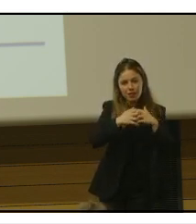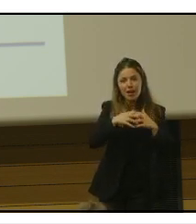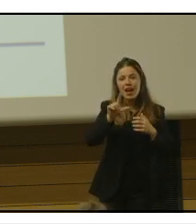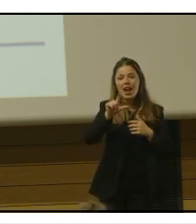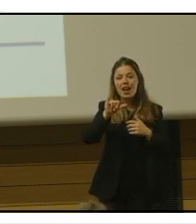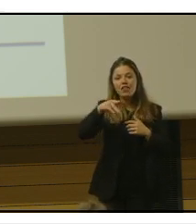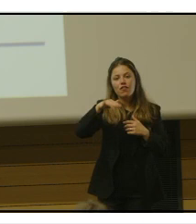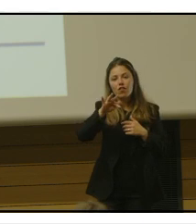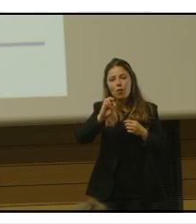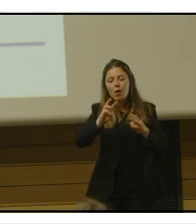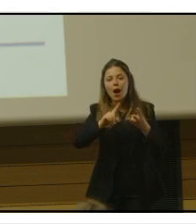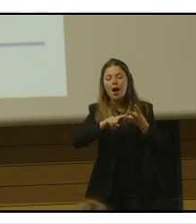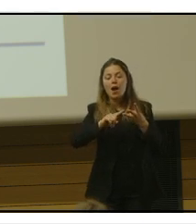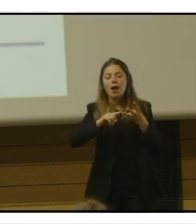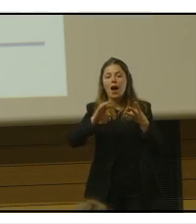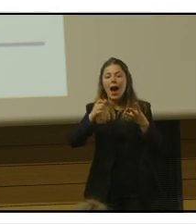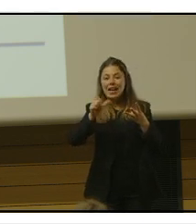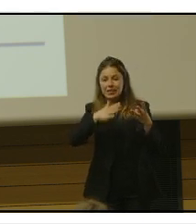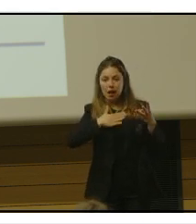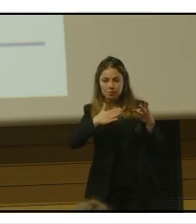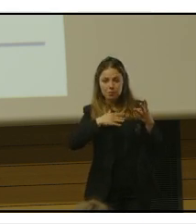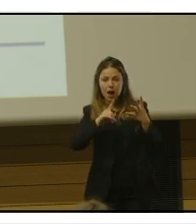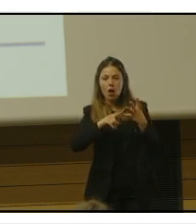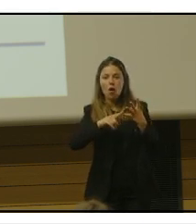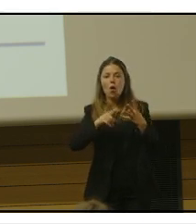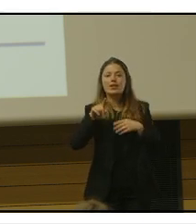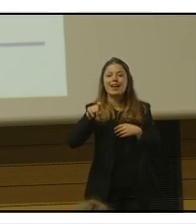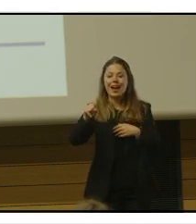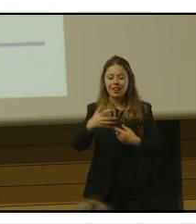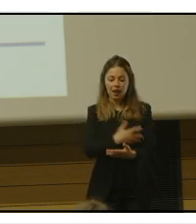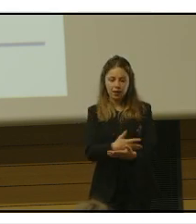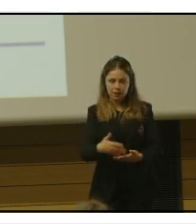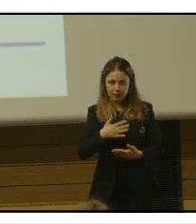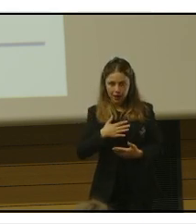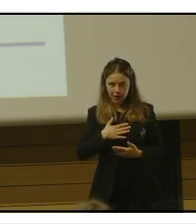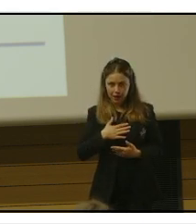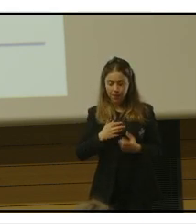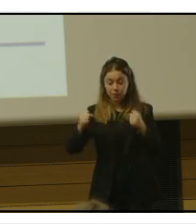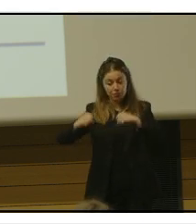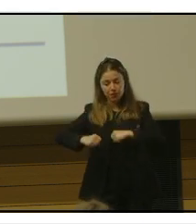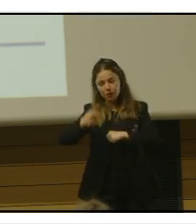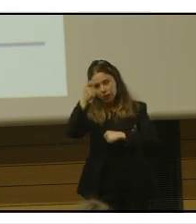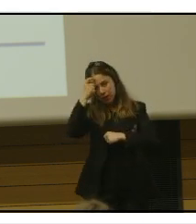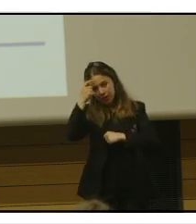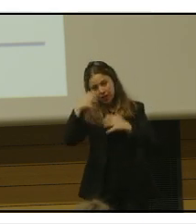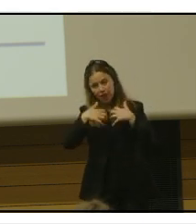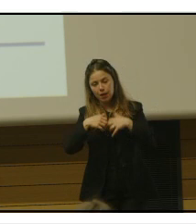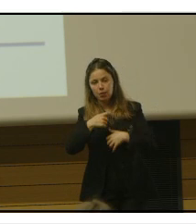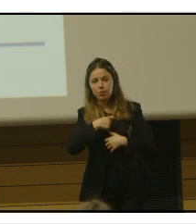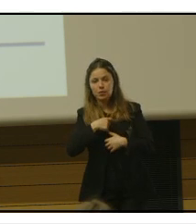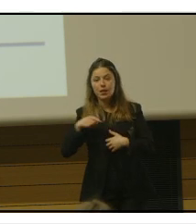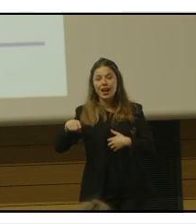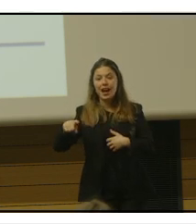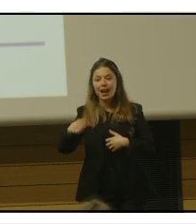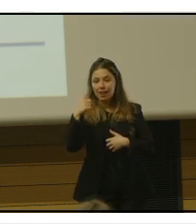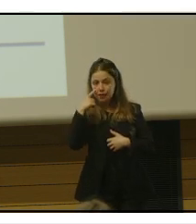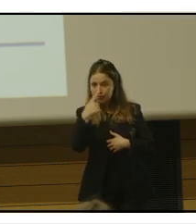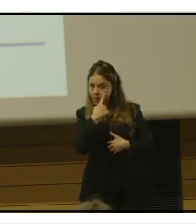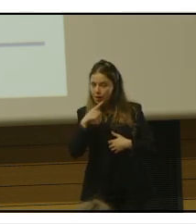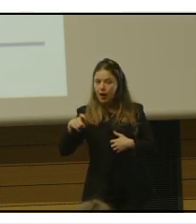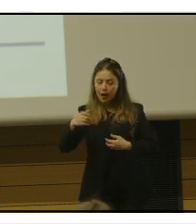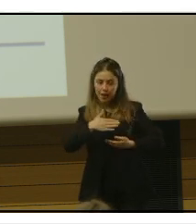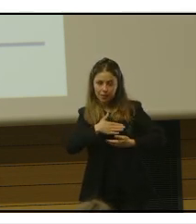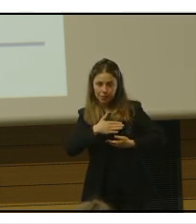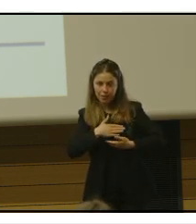de asma o de leucemia en los niños. Y en los adultos de enfermedad cerebrovascular, de cáncer de senos nasales, de cáncer de mama,